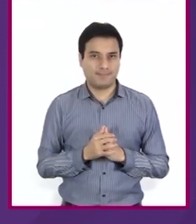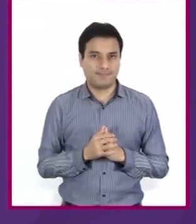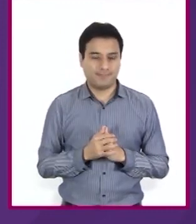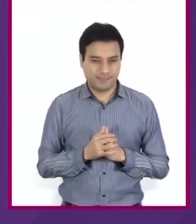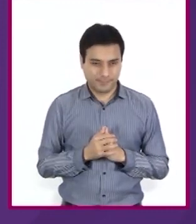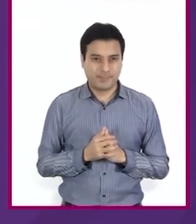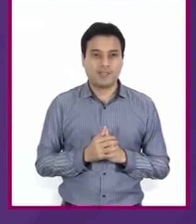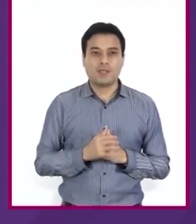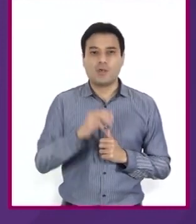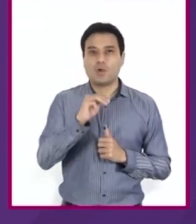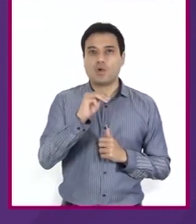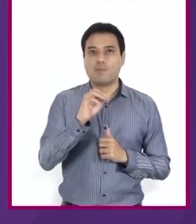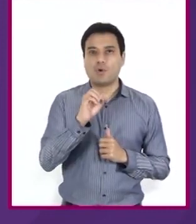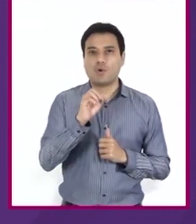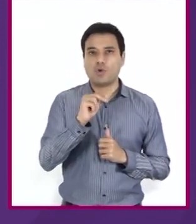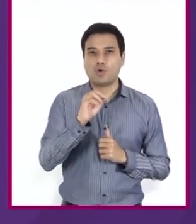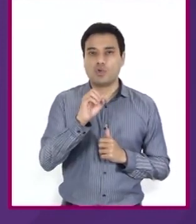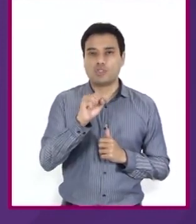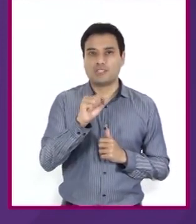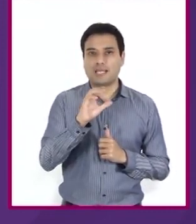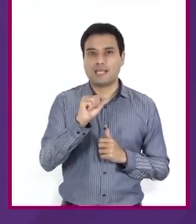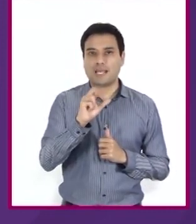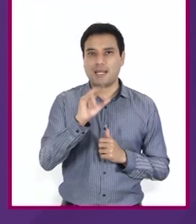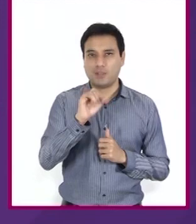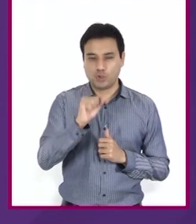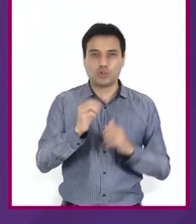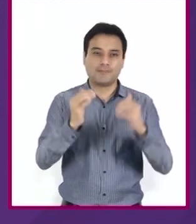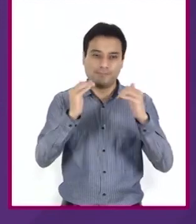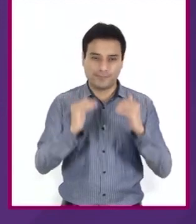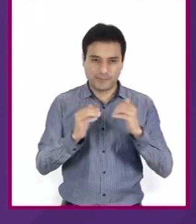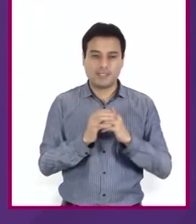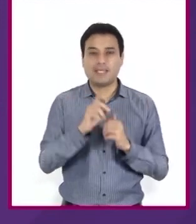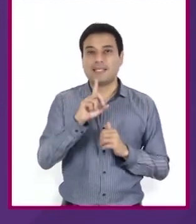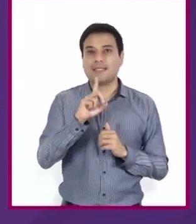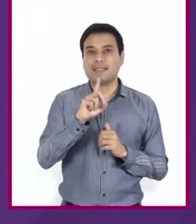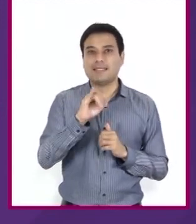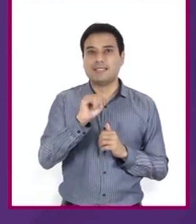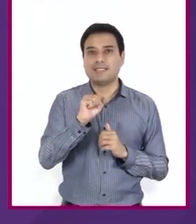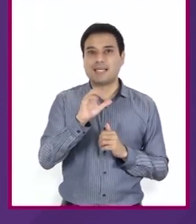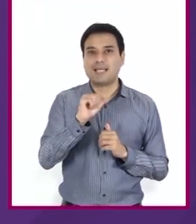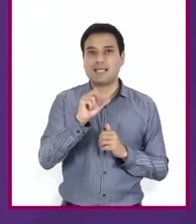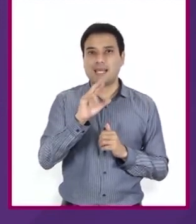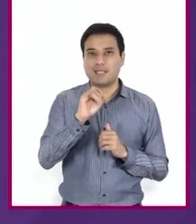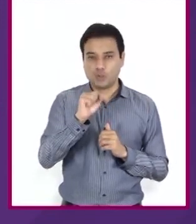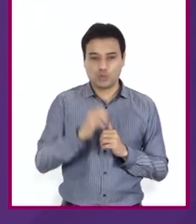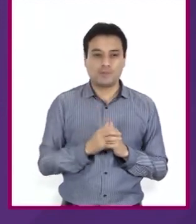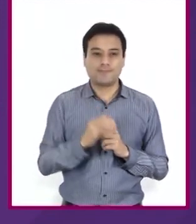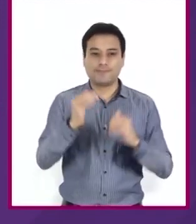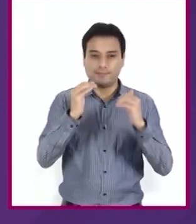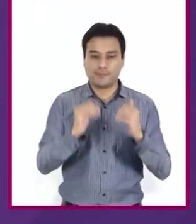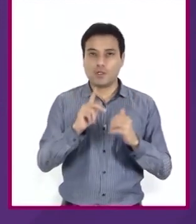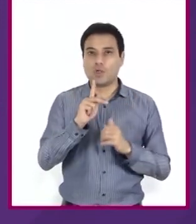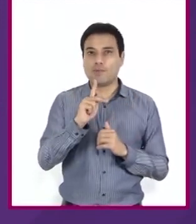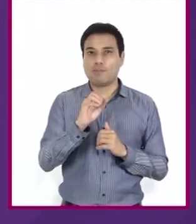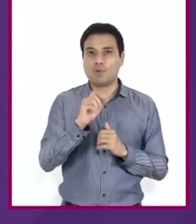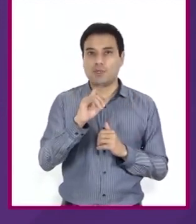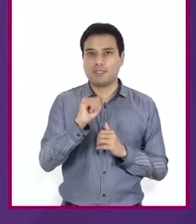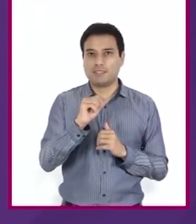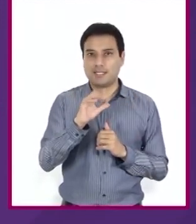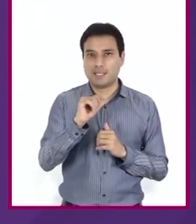disacáridos, sacarosa y lactosa, polisacáridos, almidón y glucógeno.